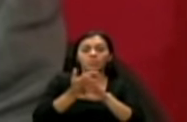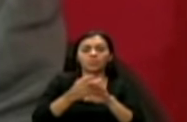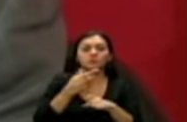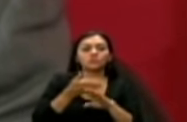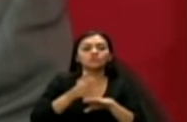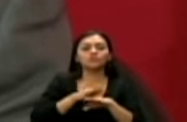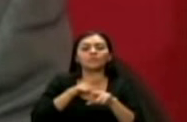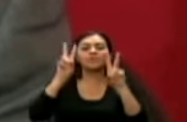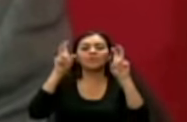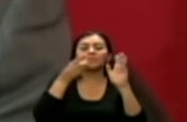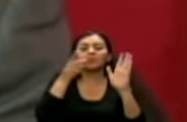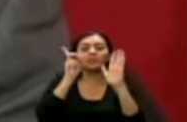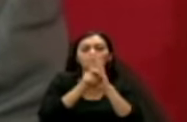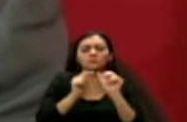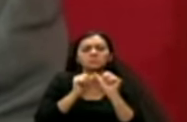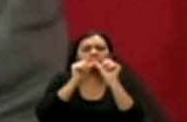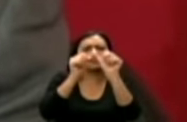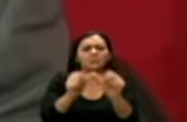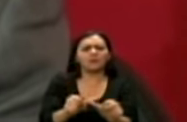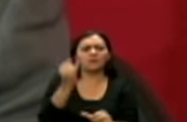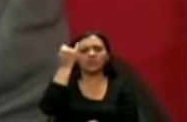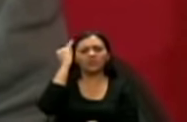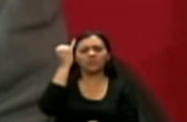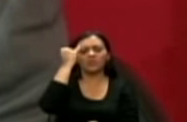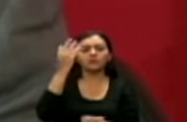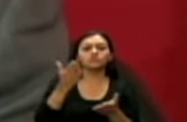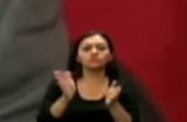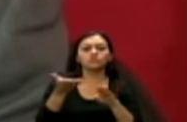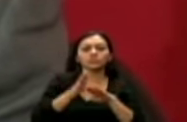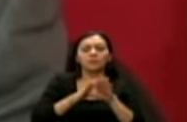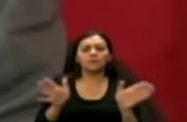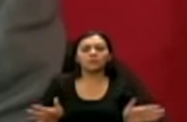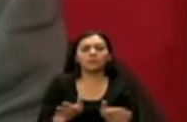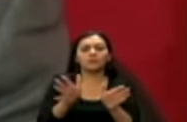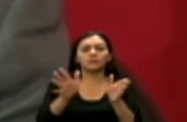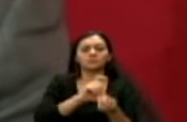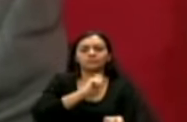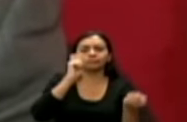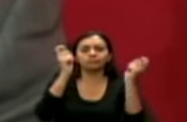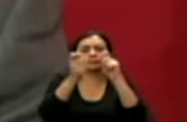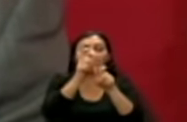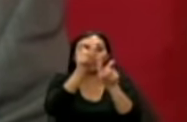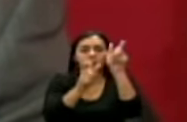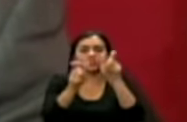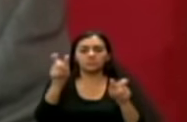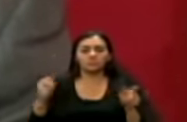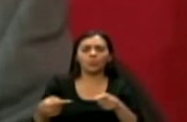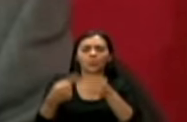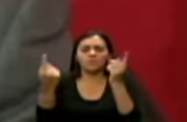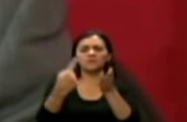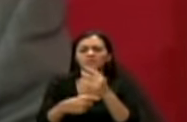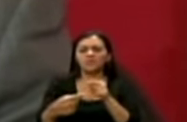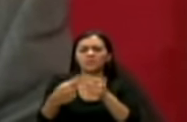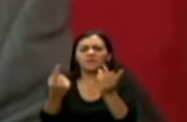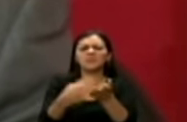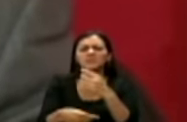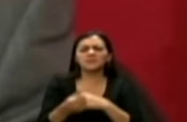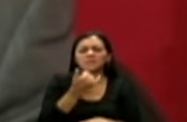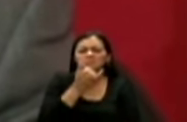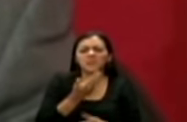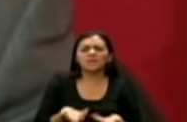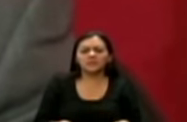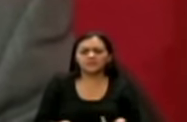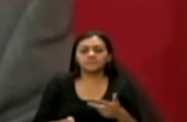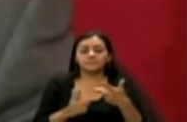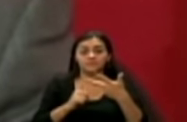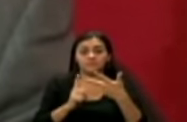denuncia, hay que tener permanentemente la idea de movilizar la rebelión de la gente en contra de lo que está, lo que está mal. Tercero, el